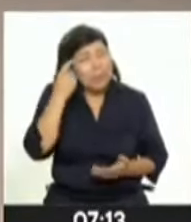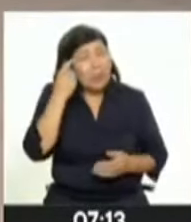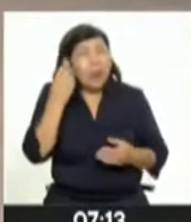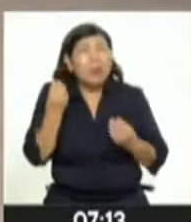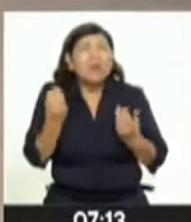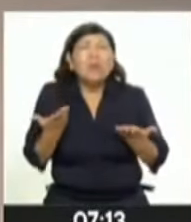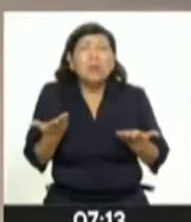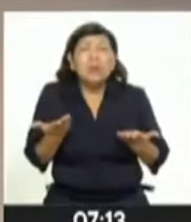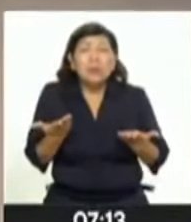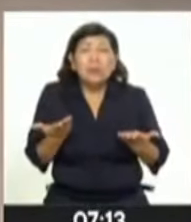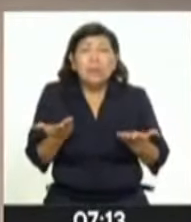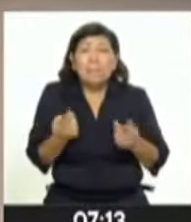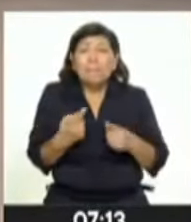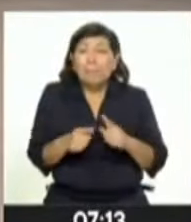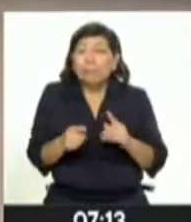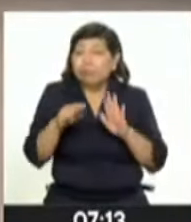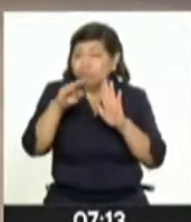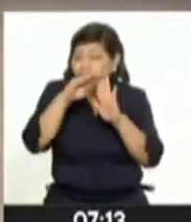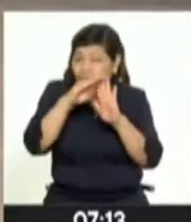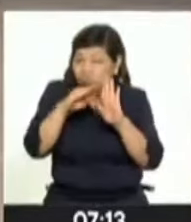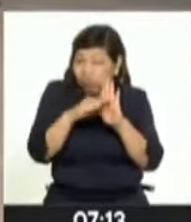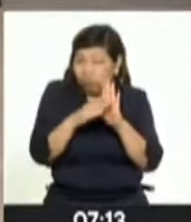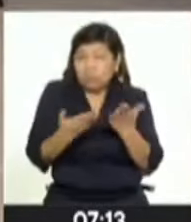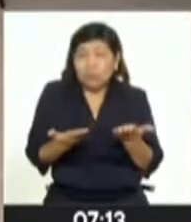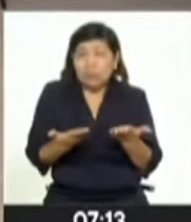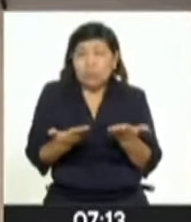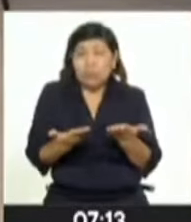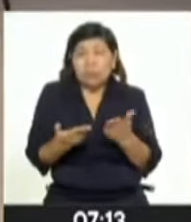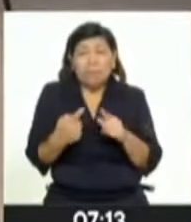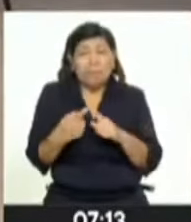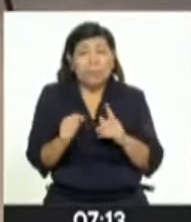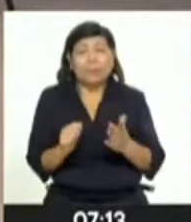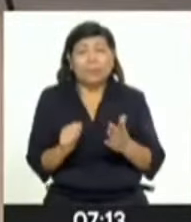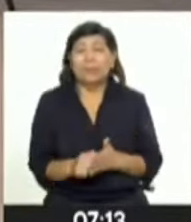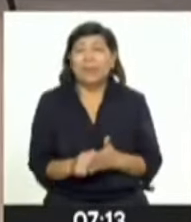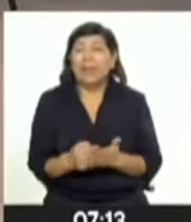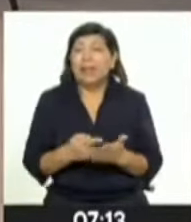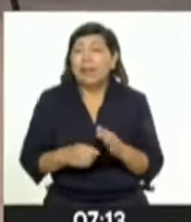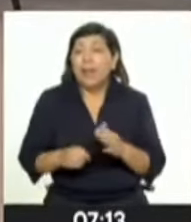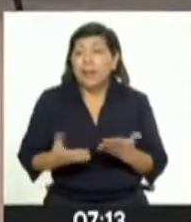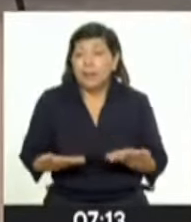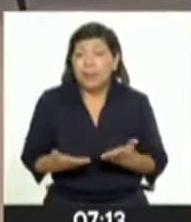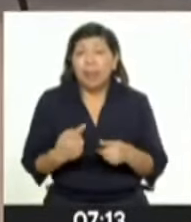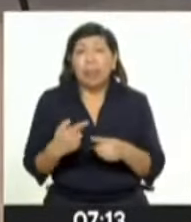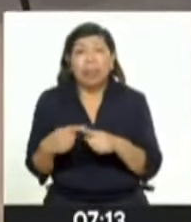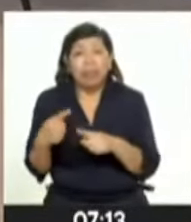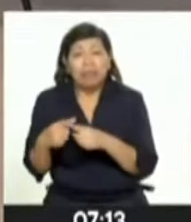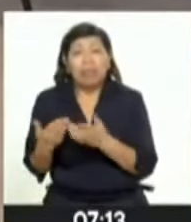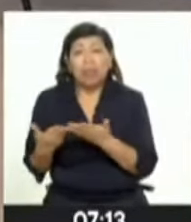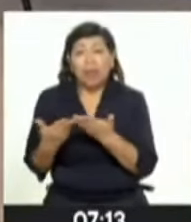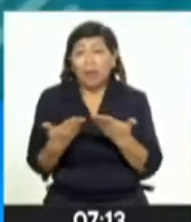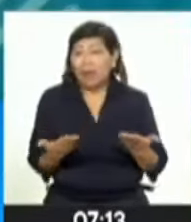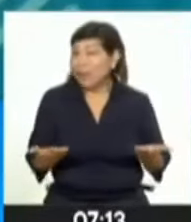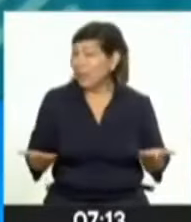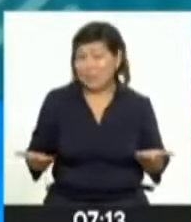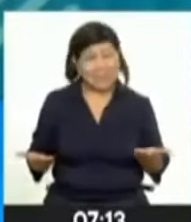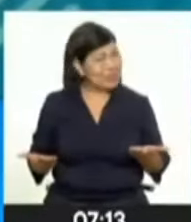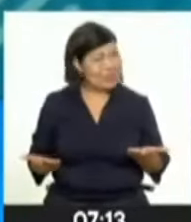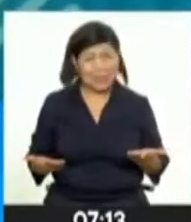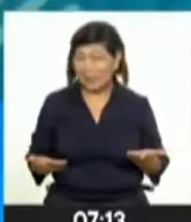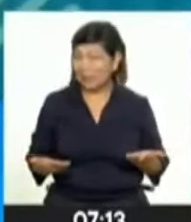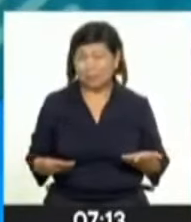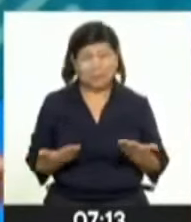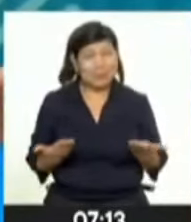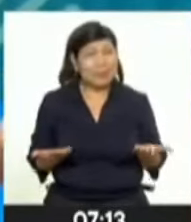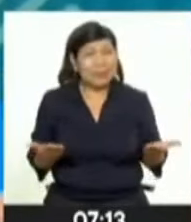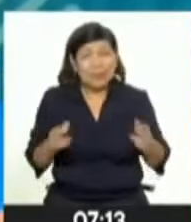pensar qué tanto se activan protocolos, qué tanto se diseñan protocolos de acción en instituciones educativas, porque esta es una